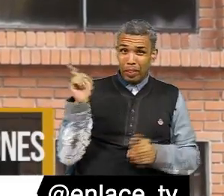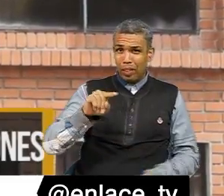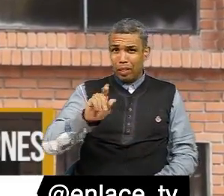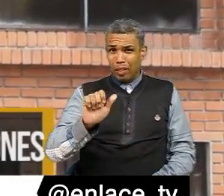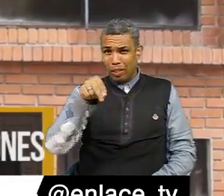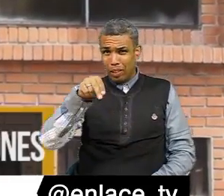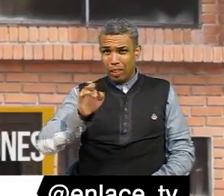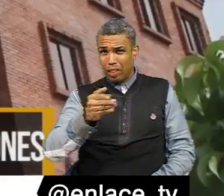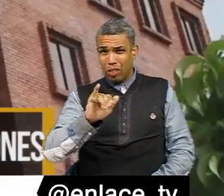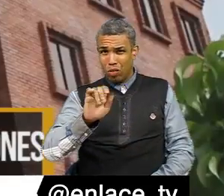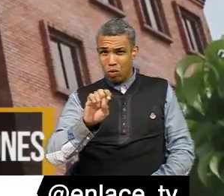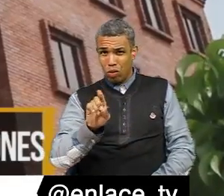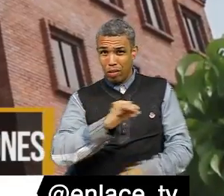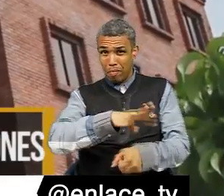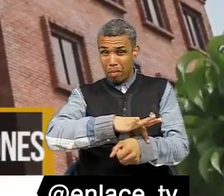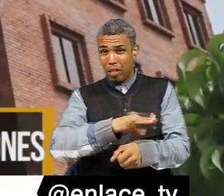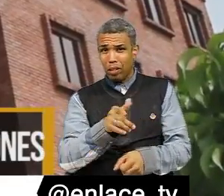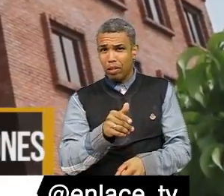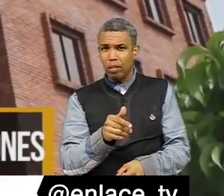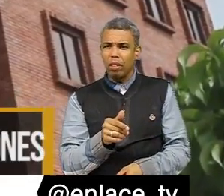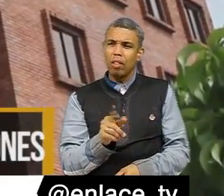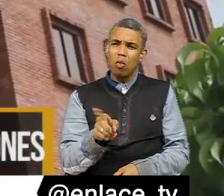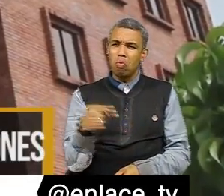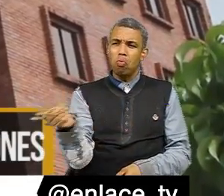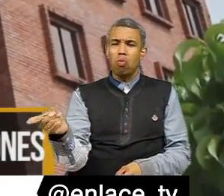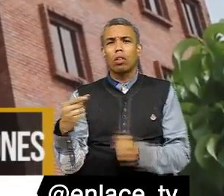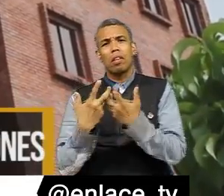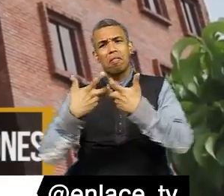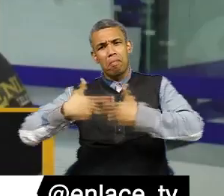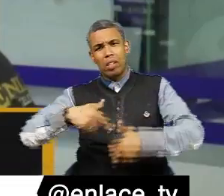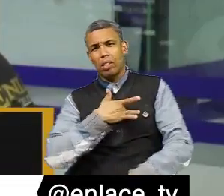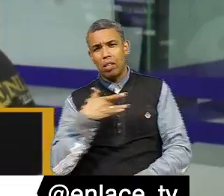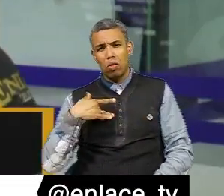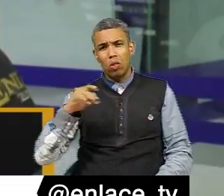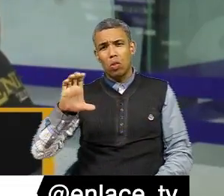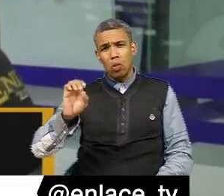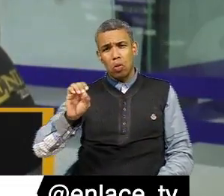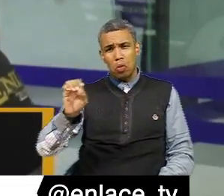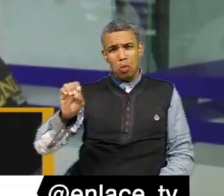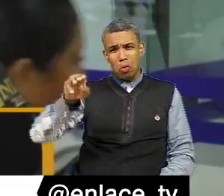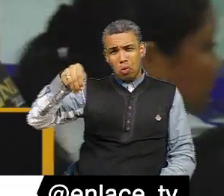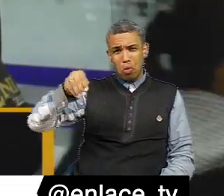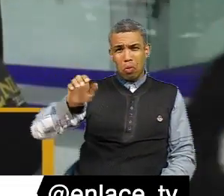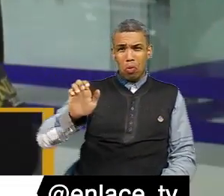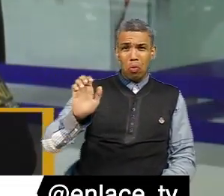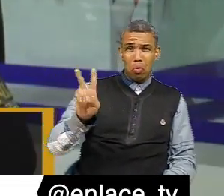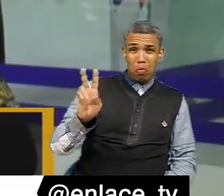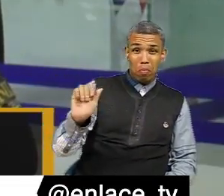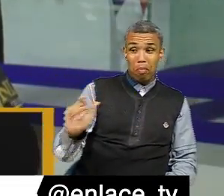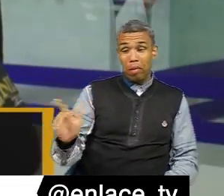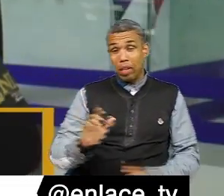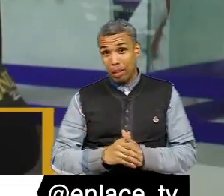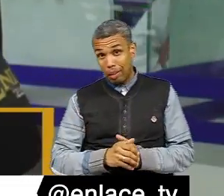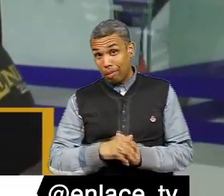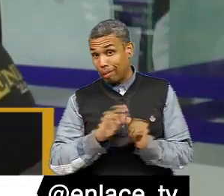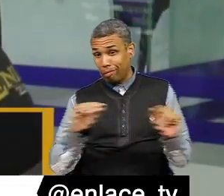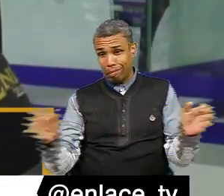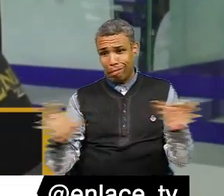unas deudas no pagadas, pero el resto de la red de Coomeva está funcionando, su primer nivel de atención sigue